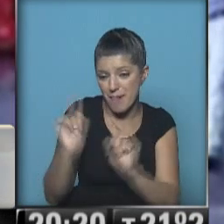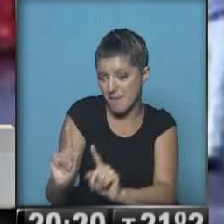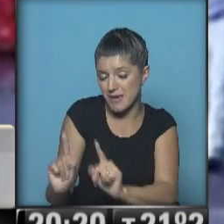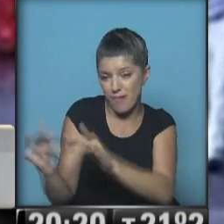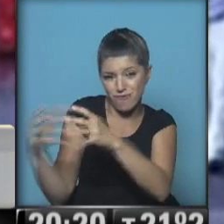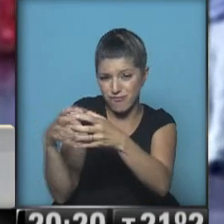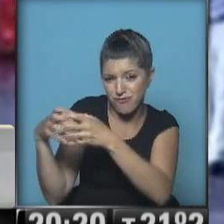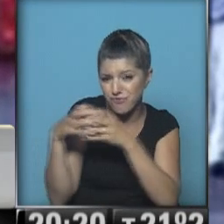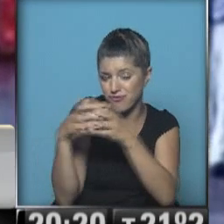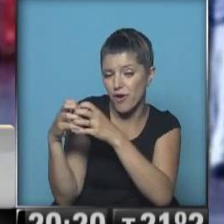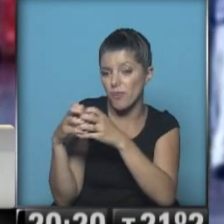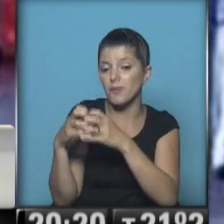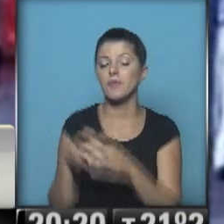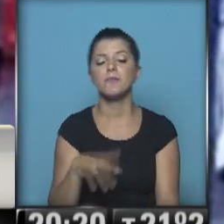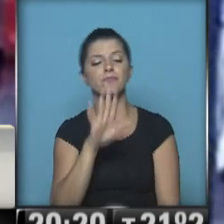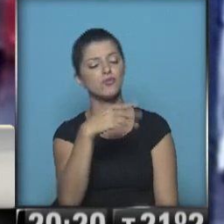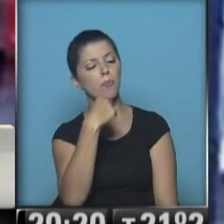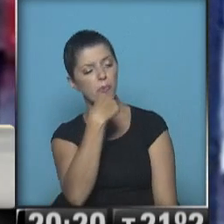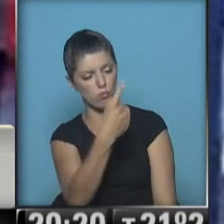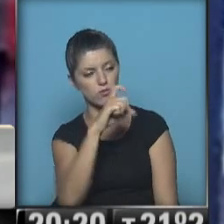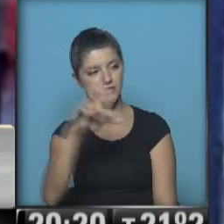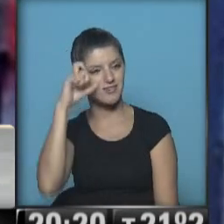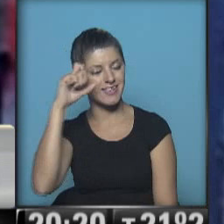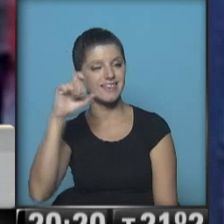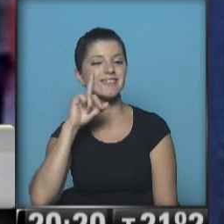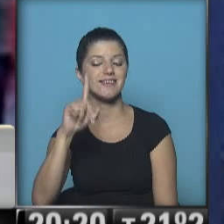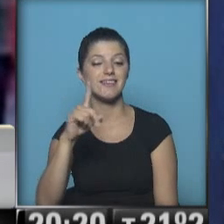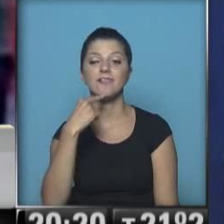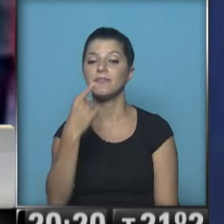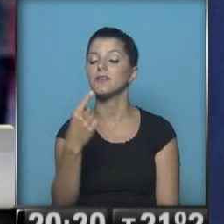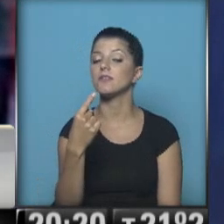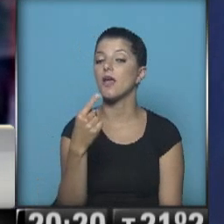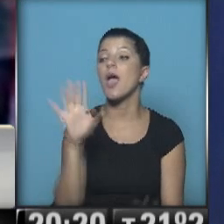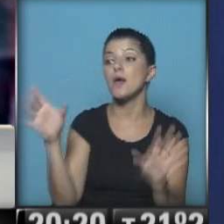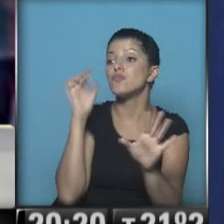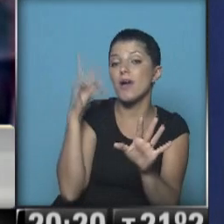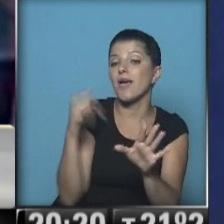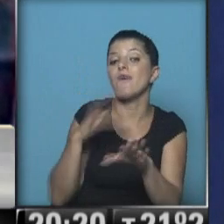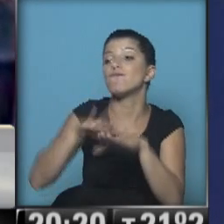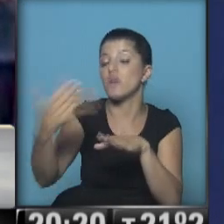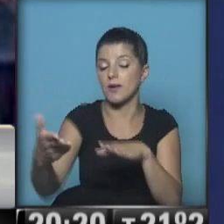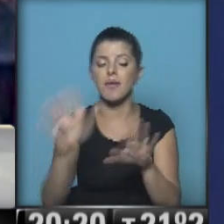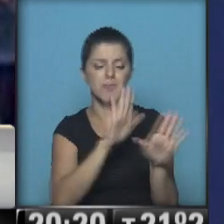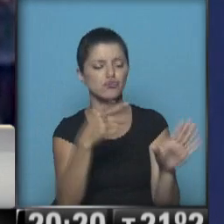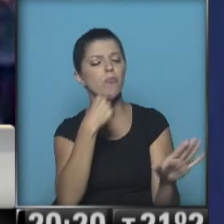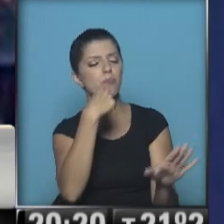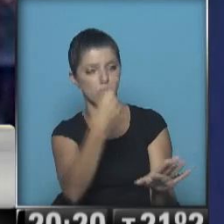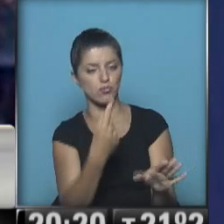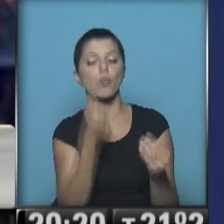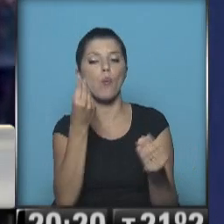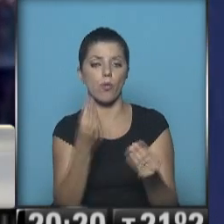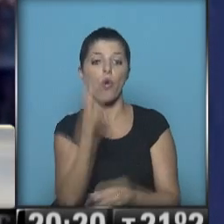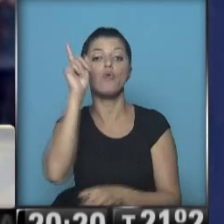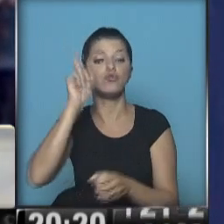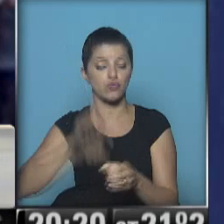otras salidas es si la pregunta es que la gente esté por lo menos fuera del estadio en qué momento un socio